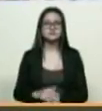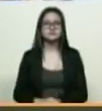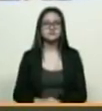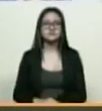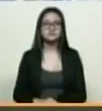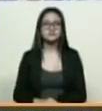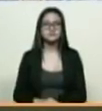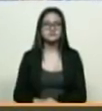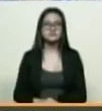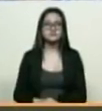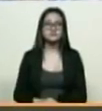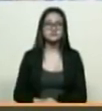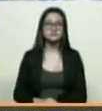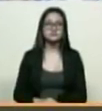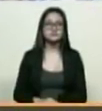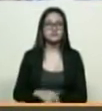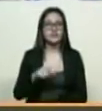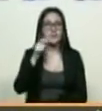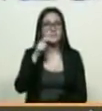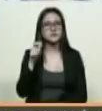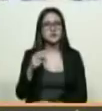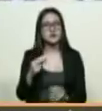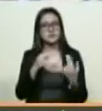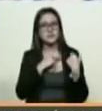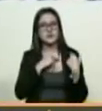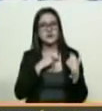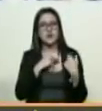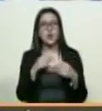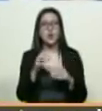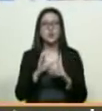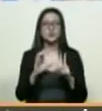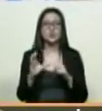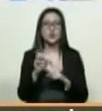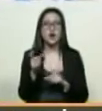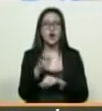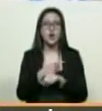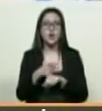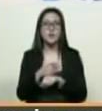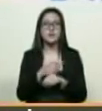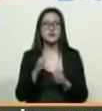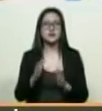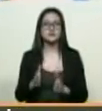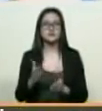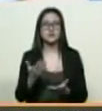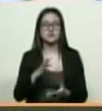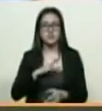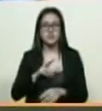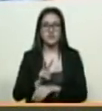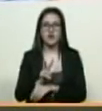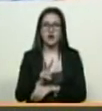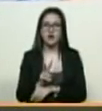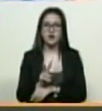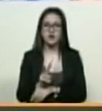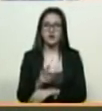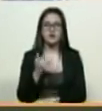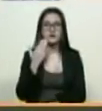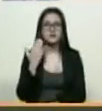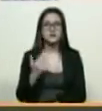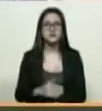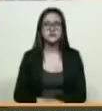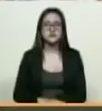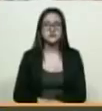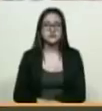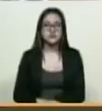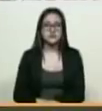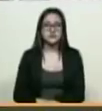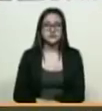acompañan también los compañeros de responsables de cultura de la gobernación y del gabinete regional del estado Vargas, que también, bueno, son las personas